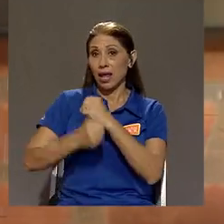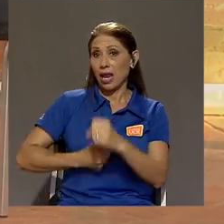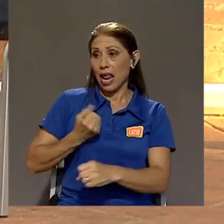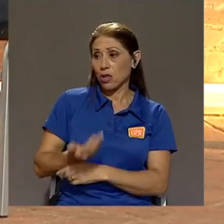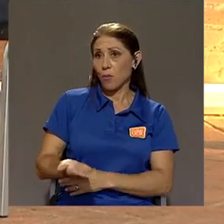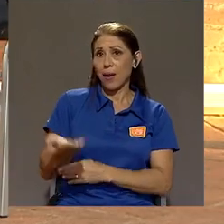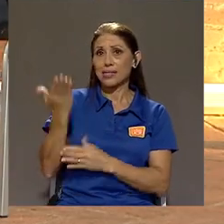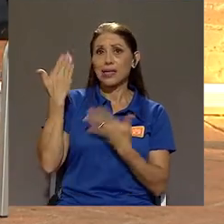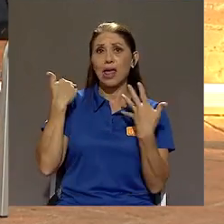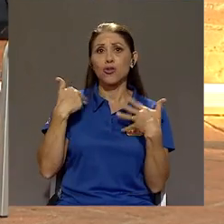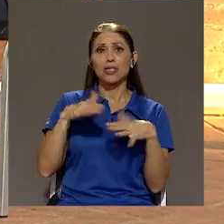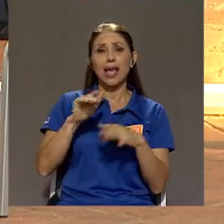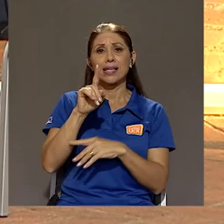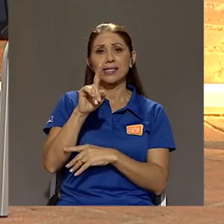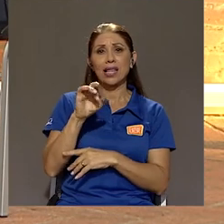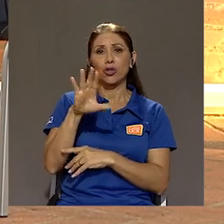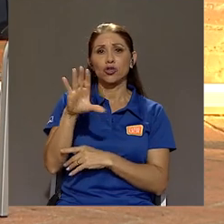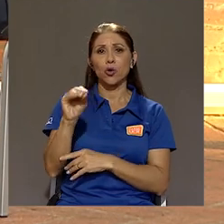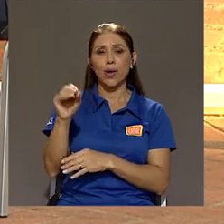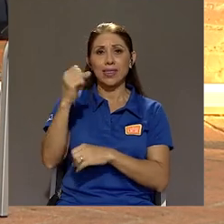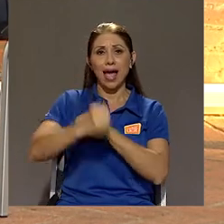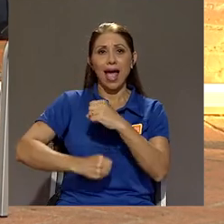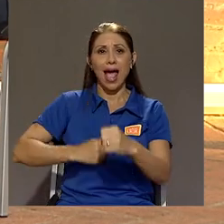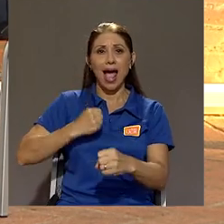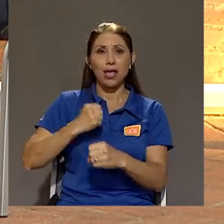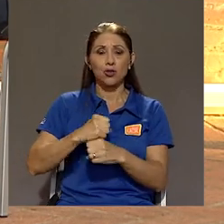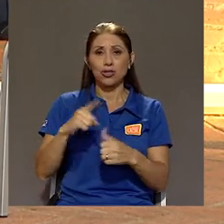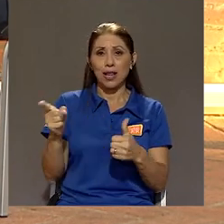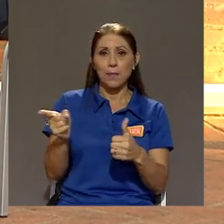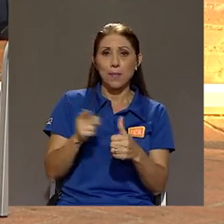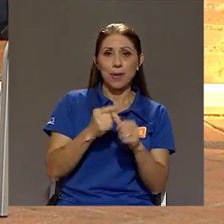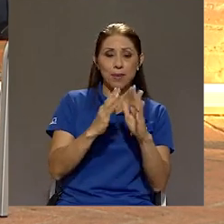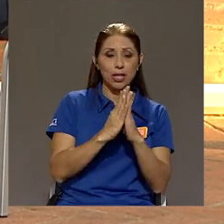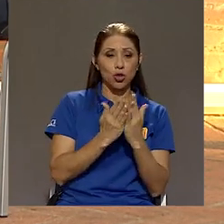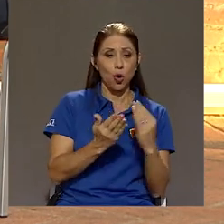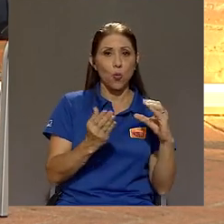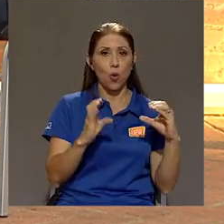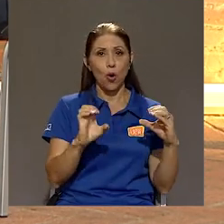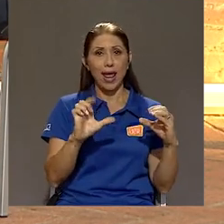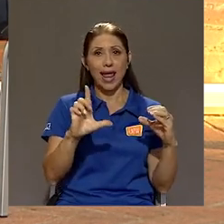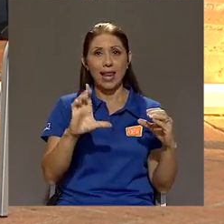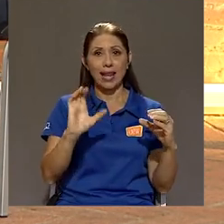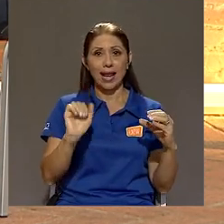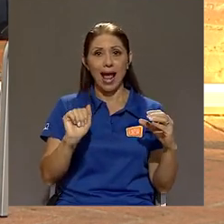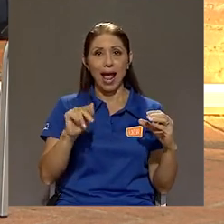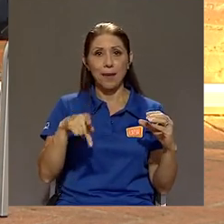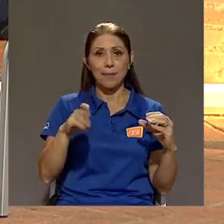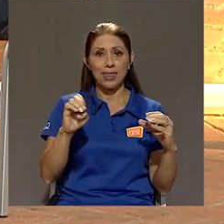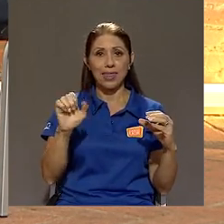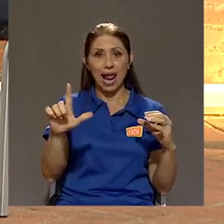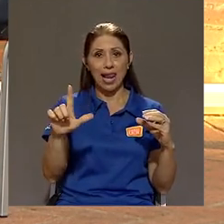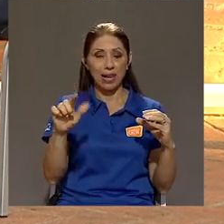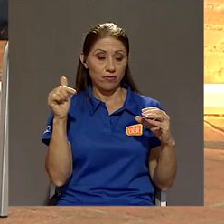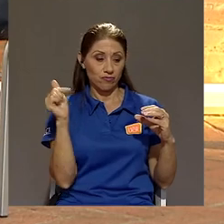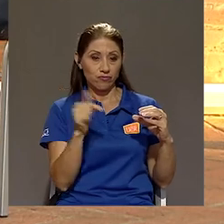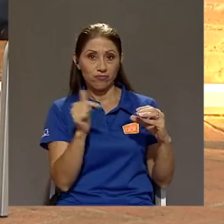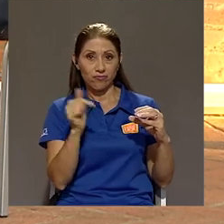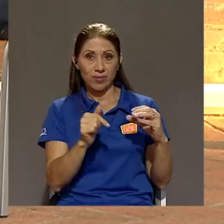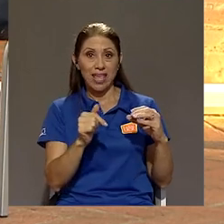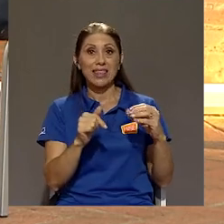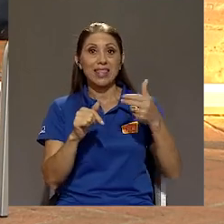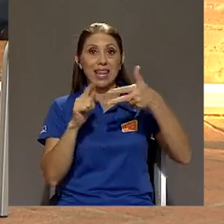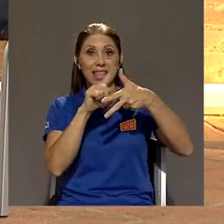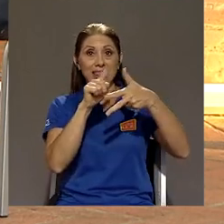El año pasado se cumplieron 150 años de la publicación del primer tomo del Capital. El Capital tiene tres